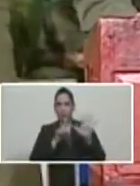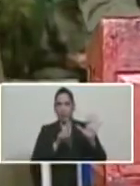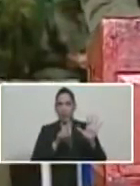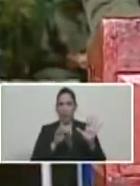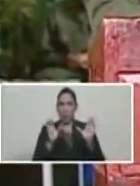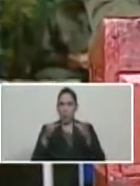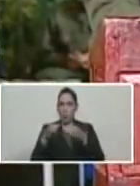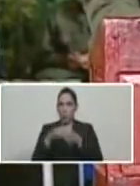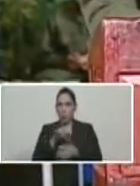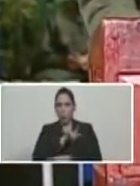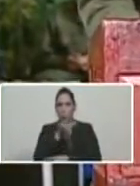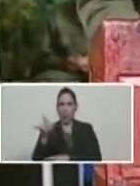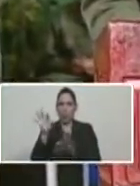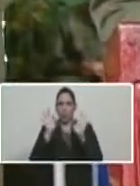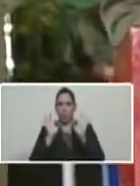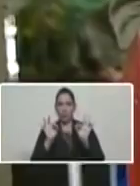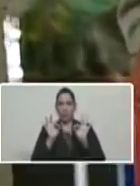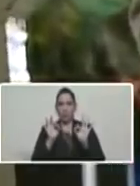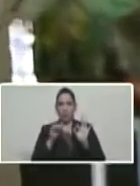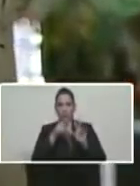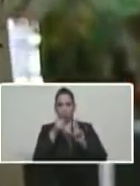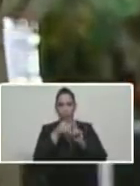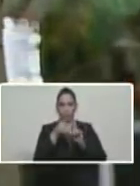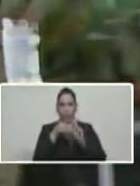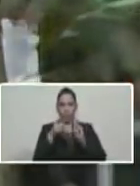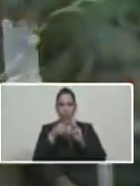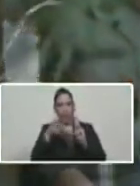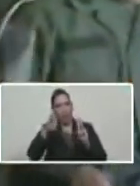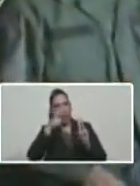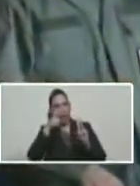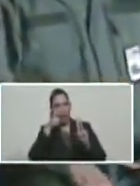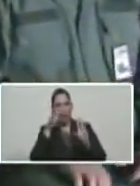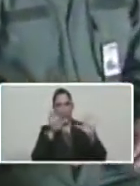número 15, Grupo Aéreo de Caza número 16.